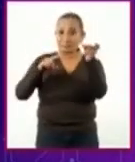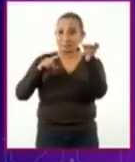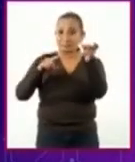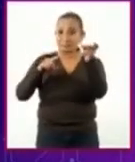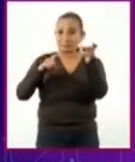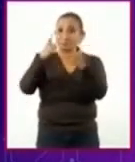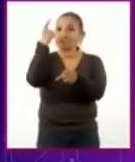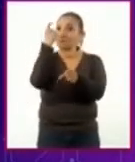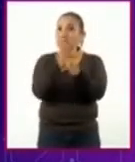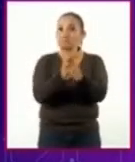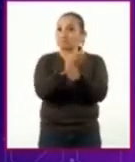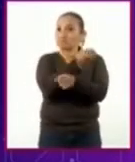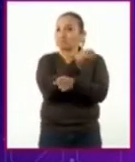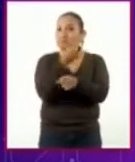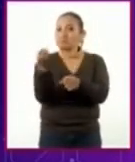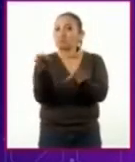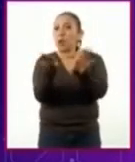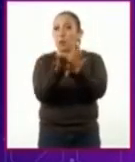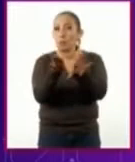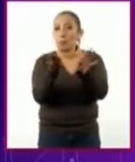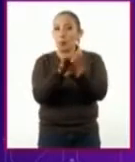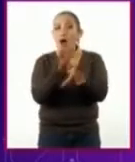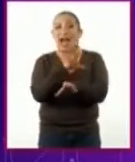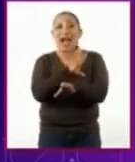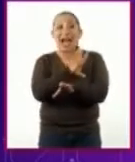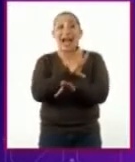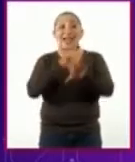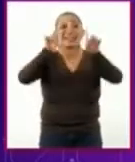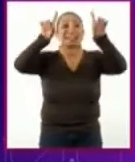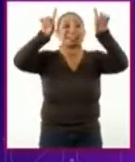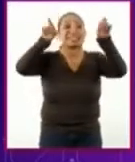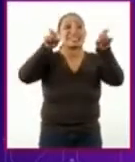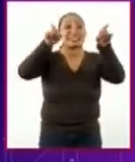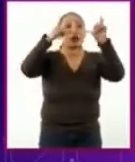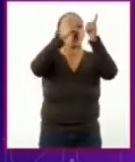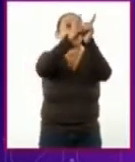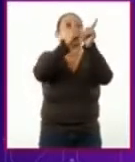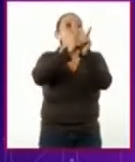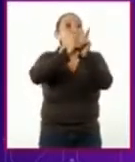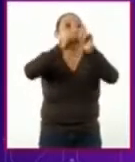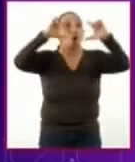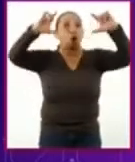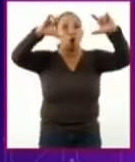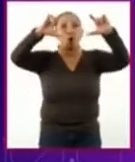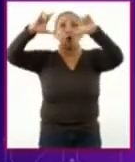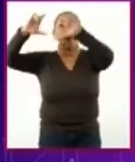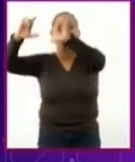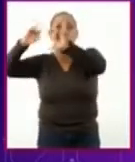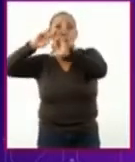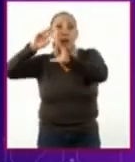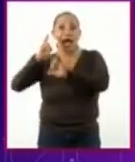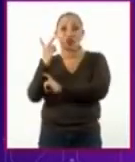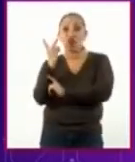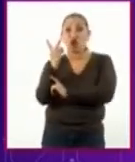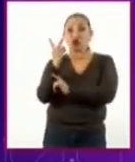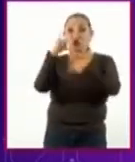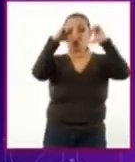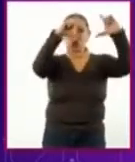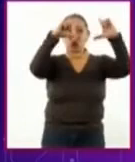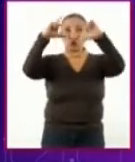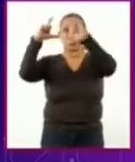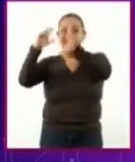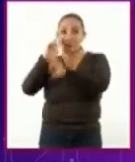En primer orden de ejecución se encuentran las operaciones agrupadas En este enunciado hay dos agrupaciones